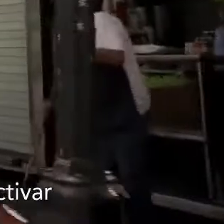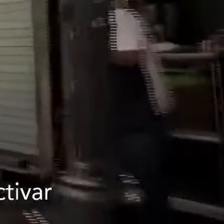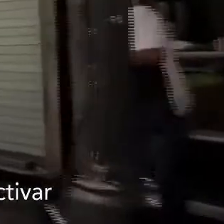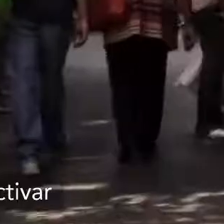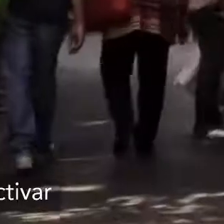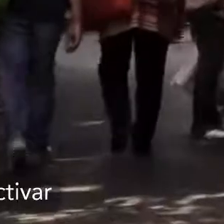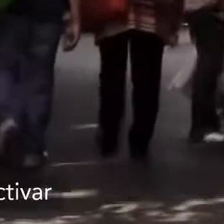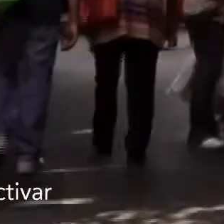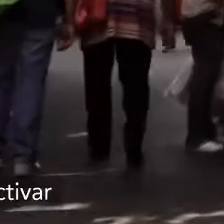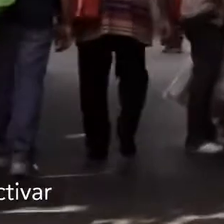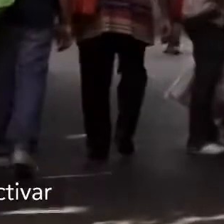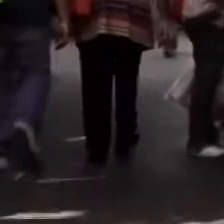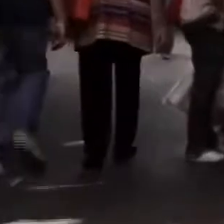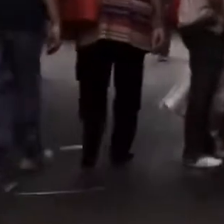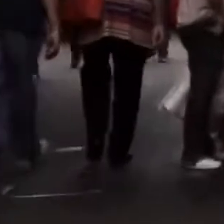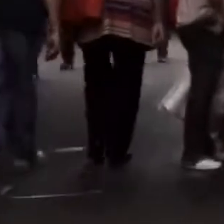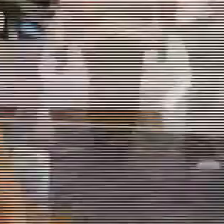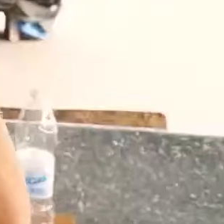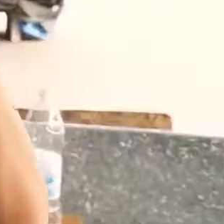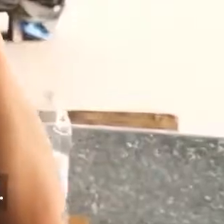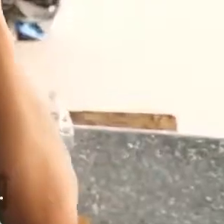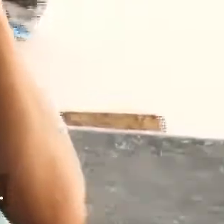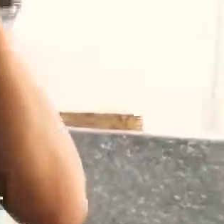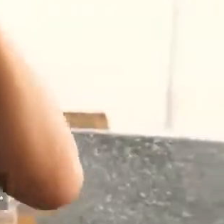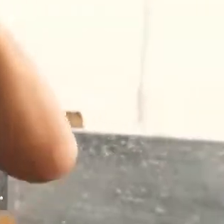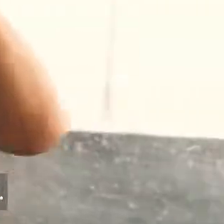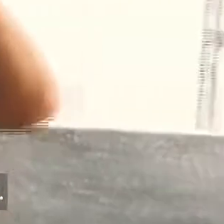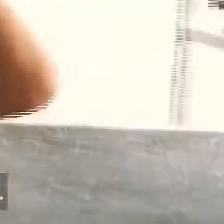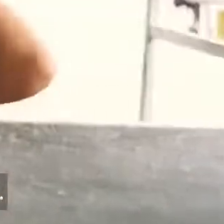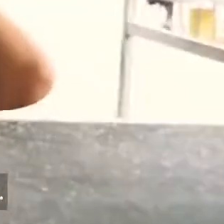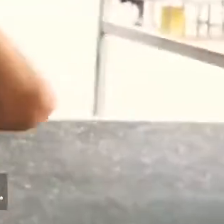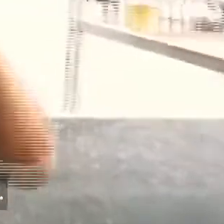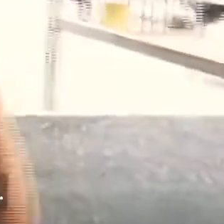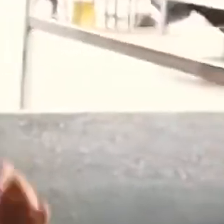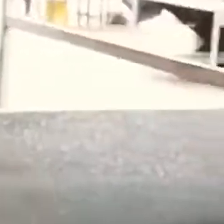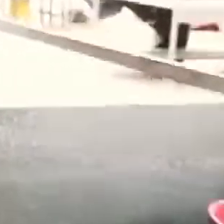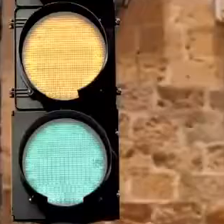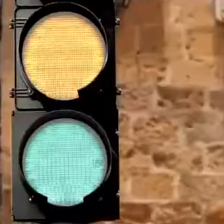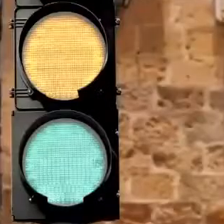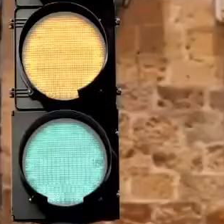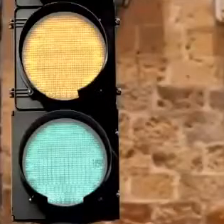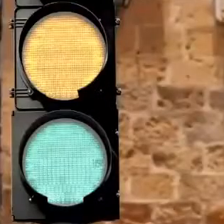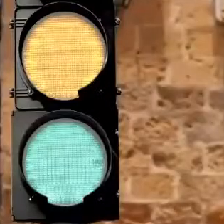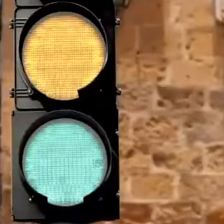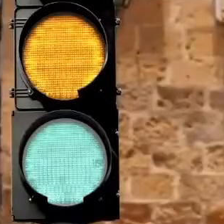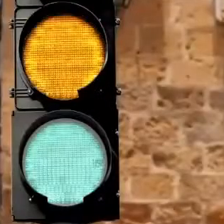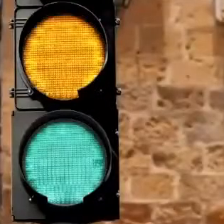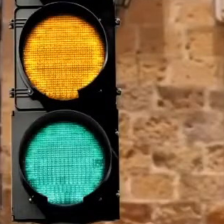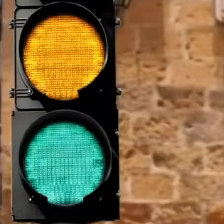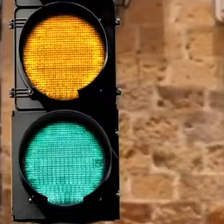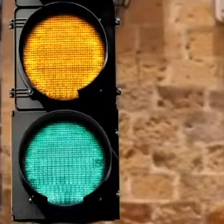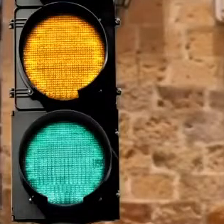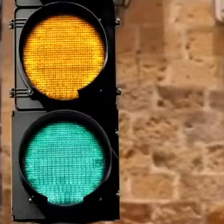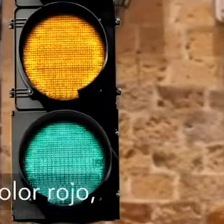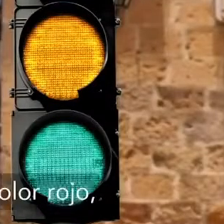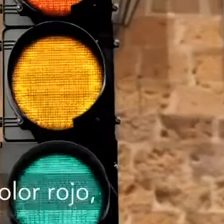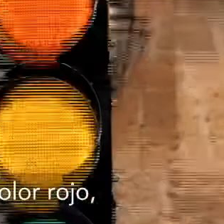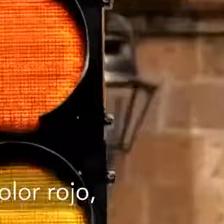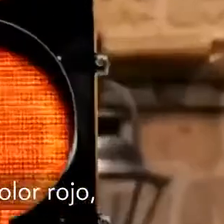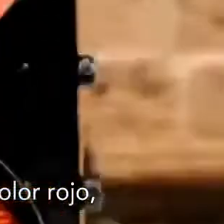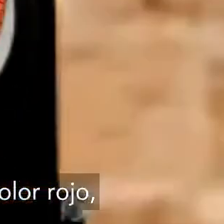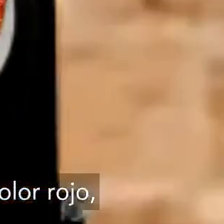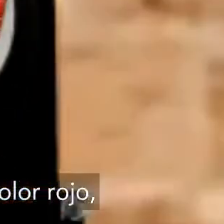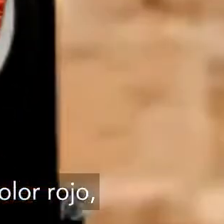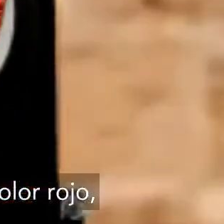Con el sistema semáforo podremos reactivar nuestra economía y seguir cuidándonos en la nueva normalidad. Conoce cómo funciona cada